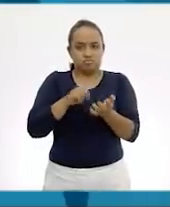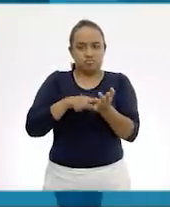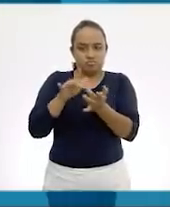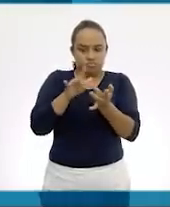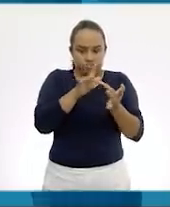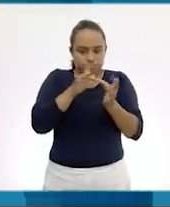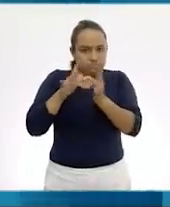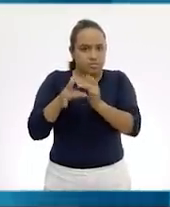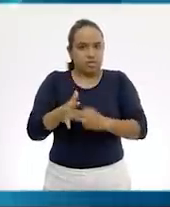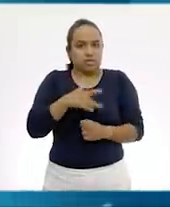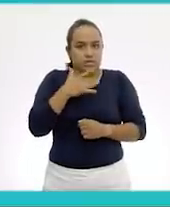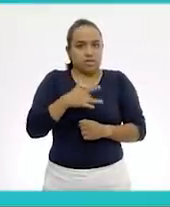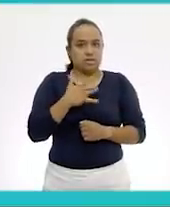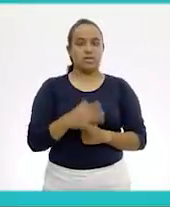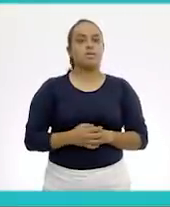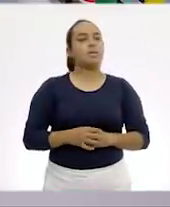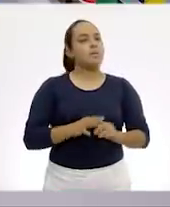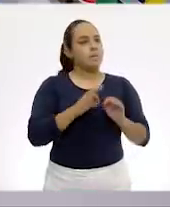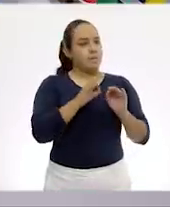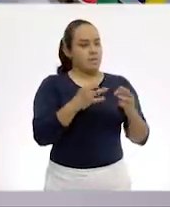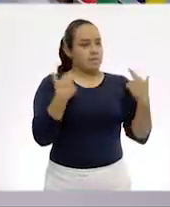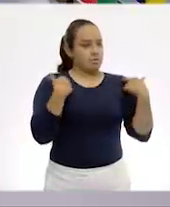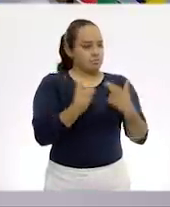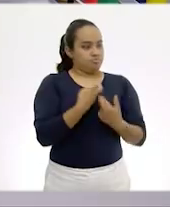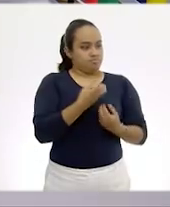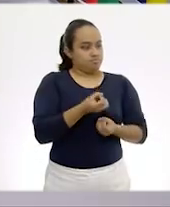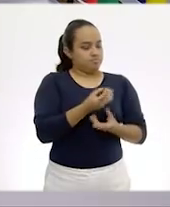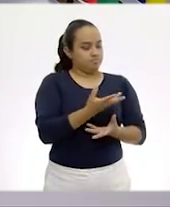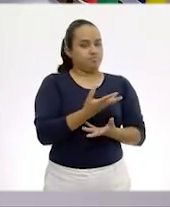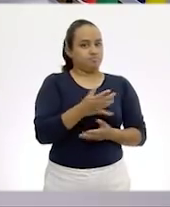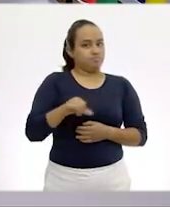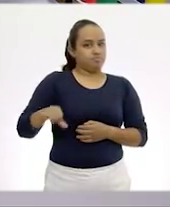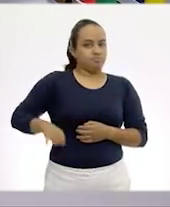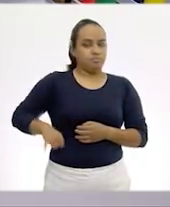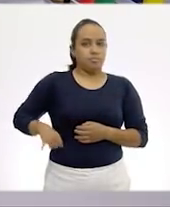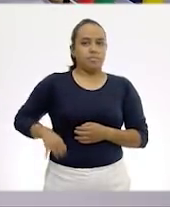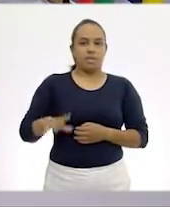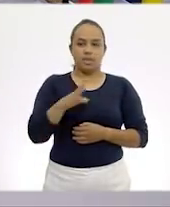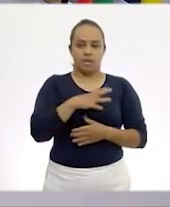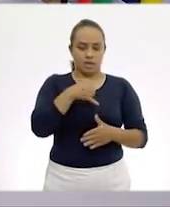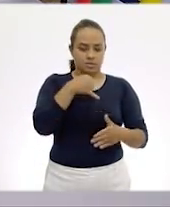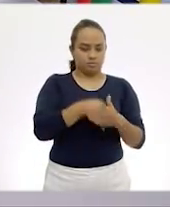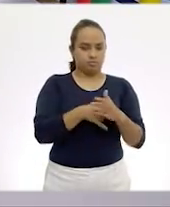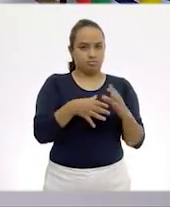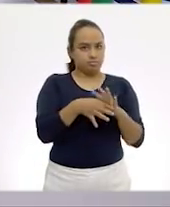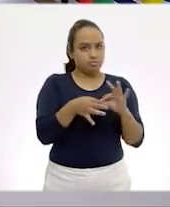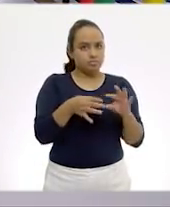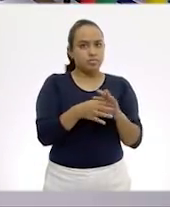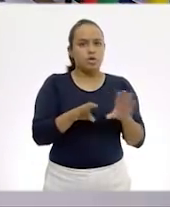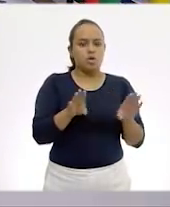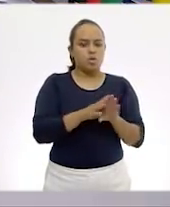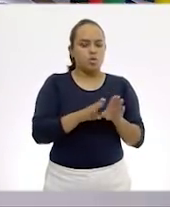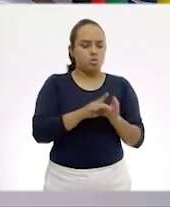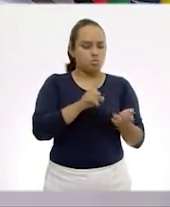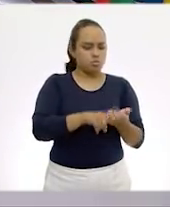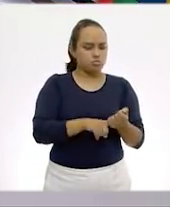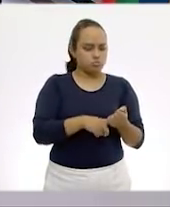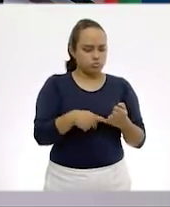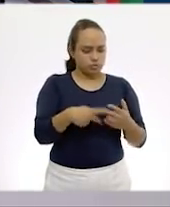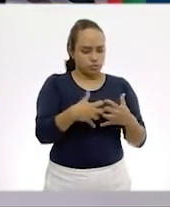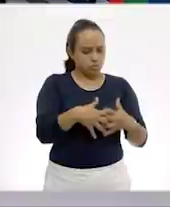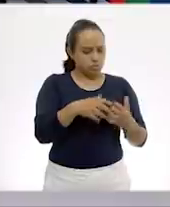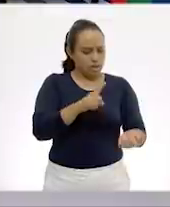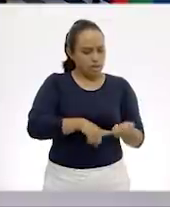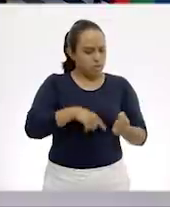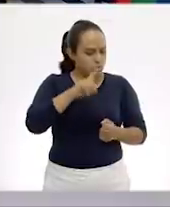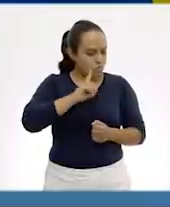terminaciones nerviosas. Muy bien, maestro. Excelentes datos. Ya tenemos un amplio panorama panorama de la estructura del sistema sexual